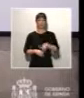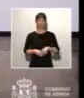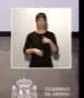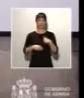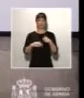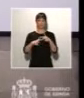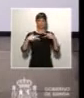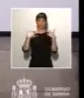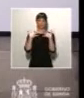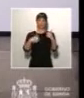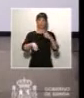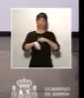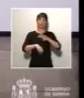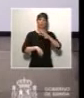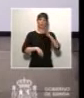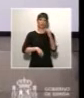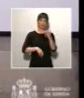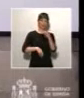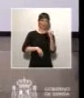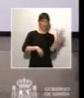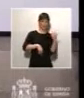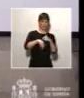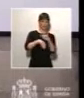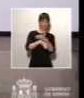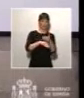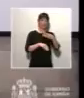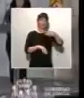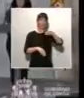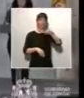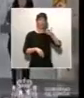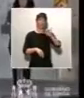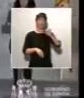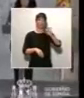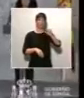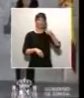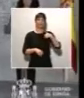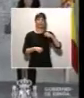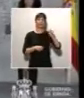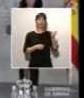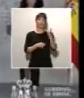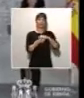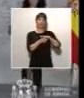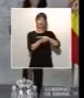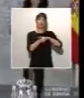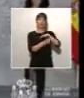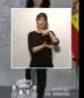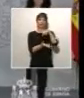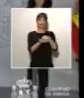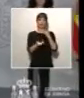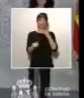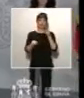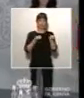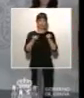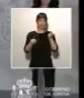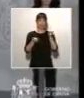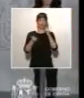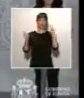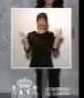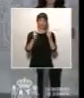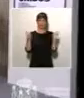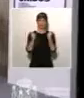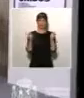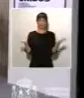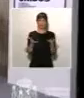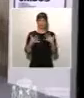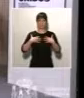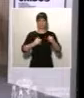4 y 10 pasadas, es Amare José Sierra, es la jefa de área del Centro de Coordinación de Alertas y Emergencias Sanitarias del Ministerio de